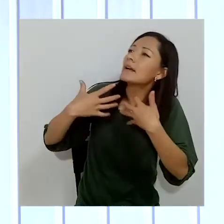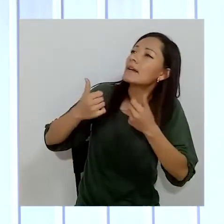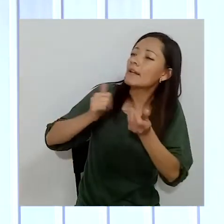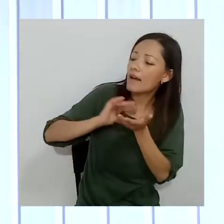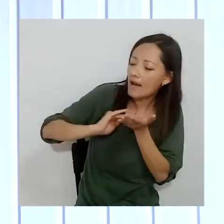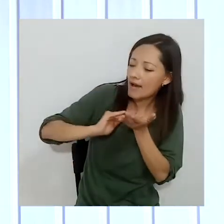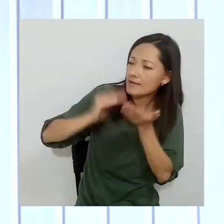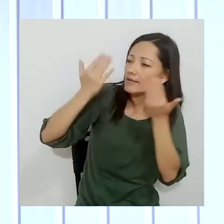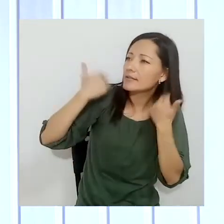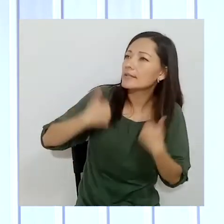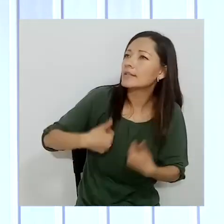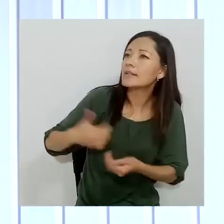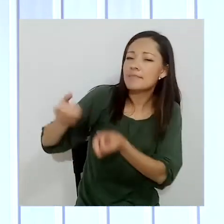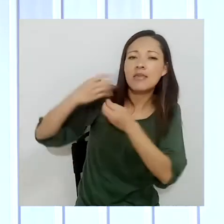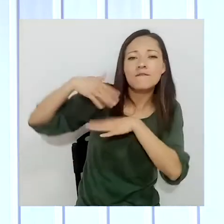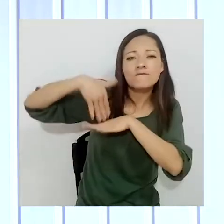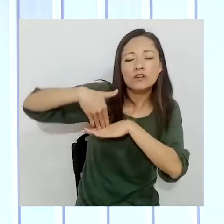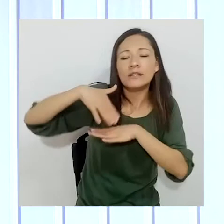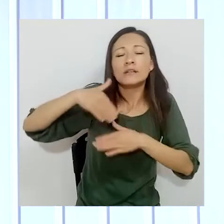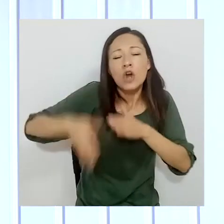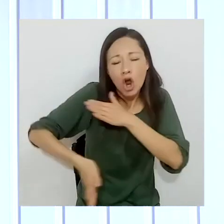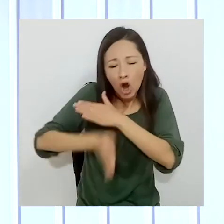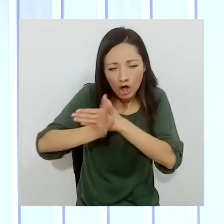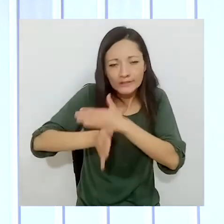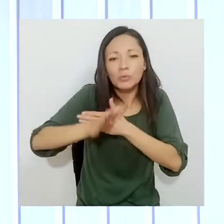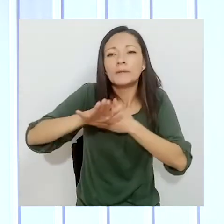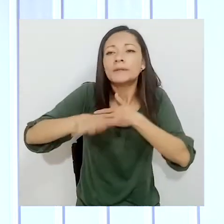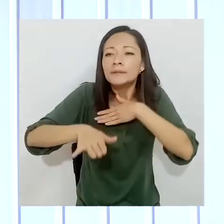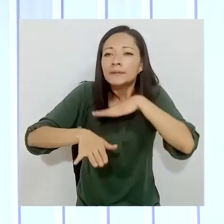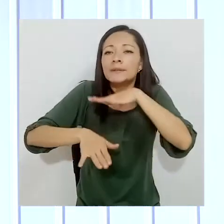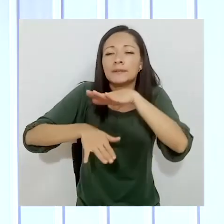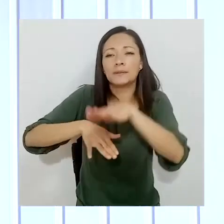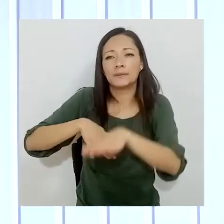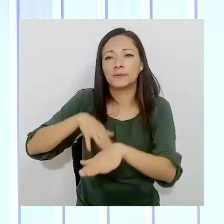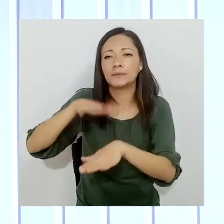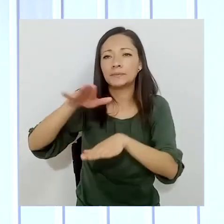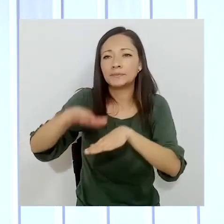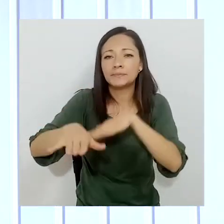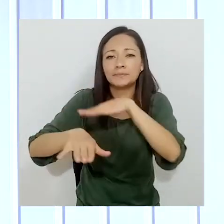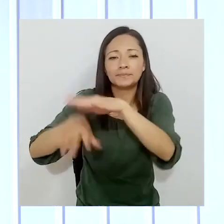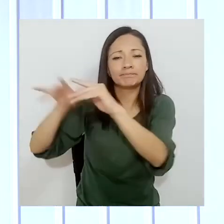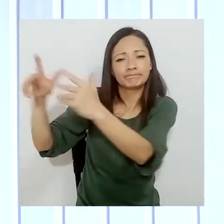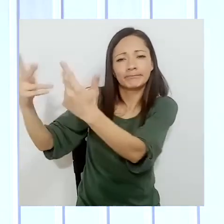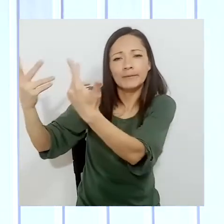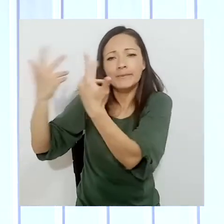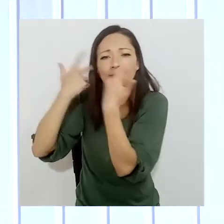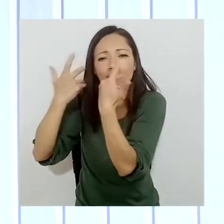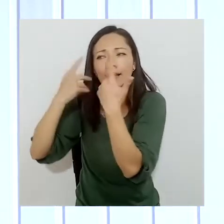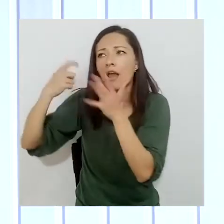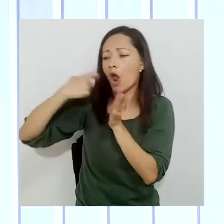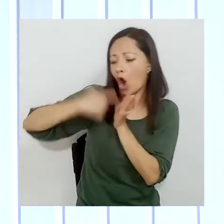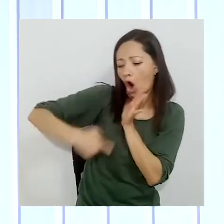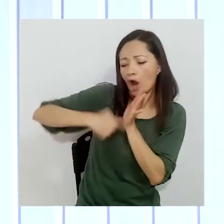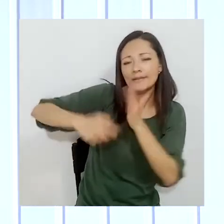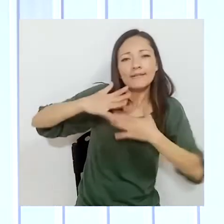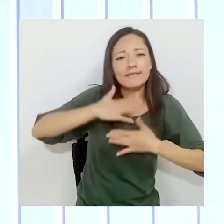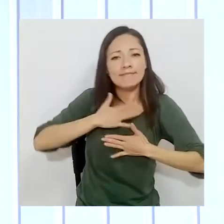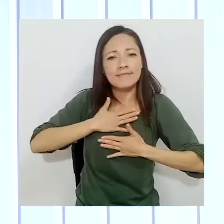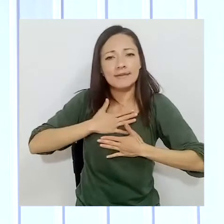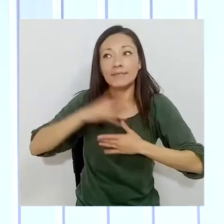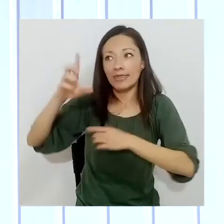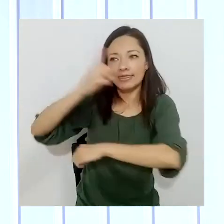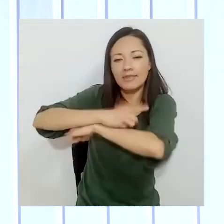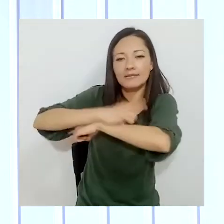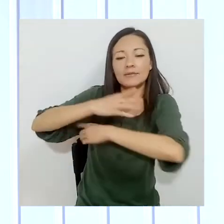nos va a fortalecer, Él nos va a instruir, Él nos va a enseñar, Él nos va a corregir, Él nos va a disciplinar.